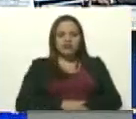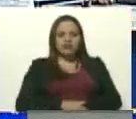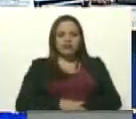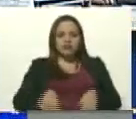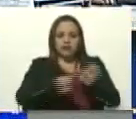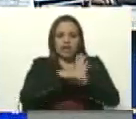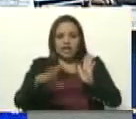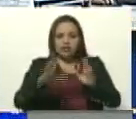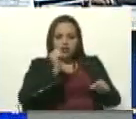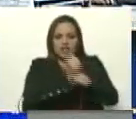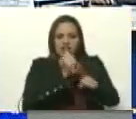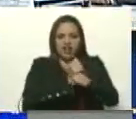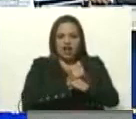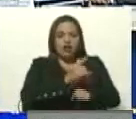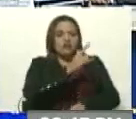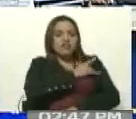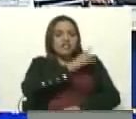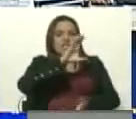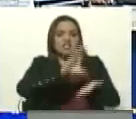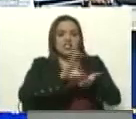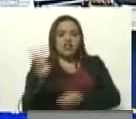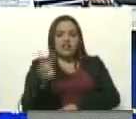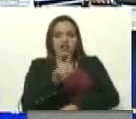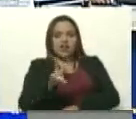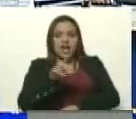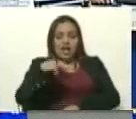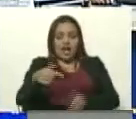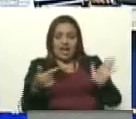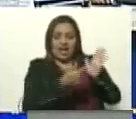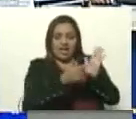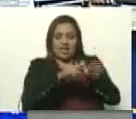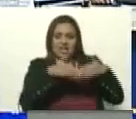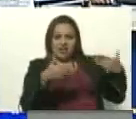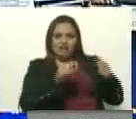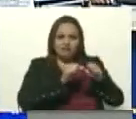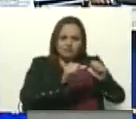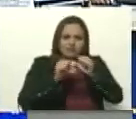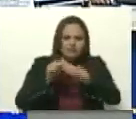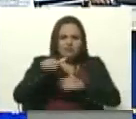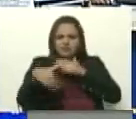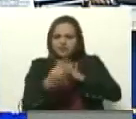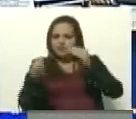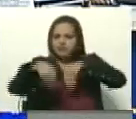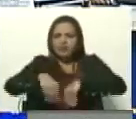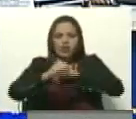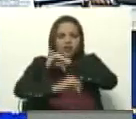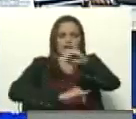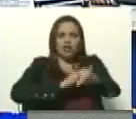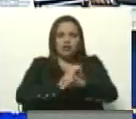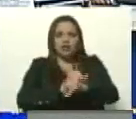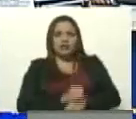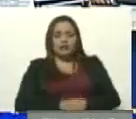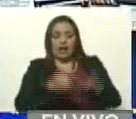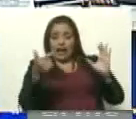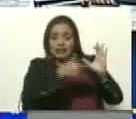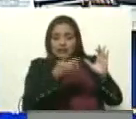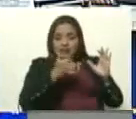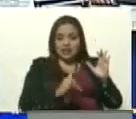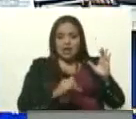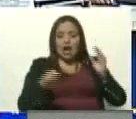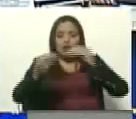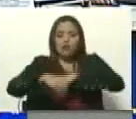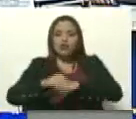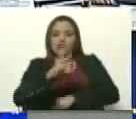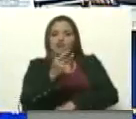Derecho Sindical en la Universidad Central de Venezuela y este era mi libro permanente, todos los convenios internacionales. Aquí está el convenio